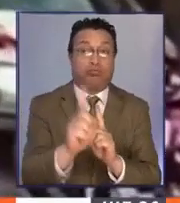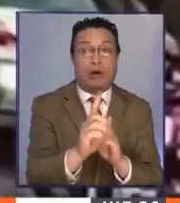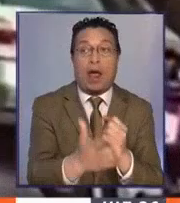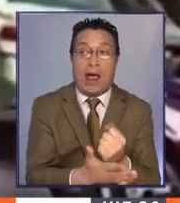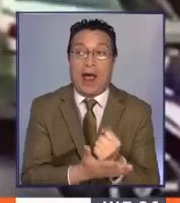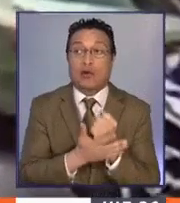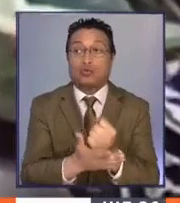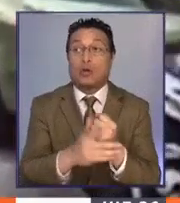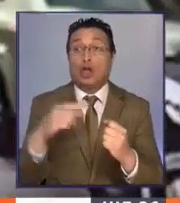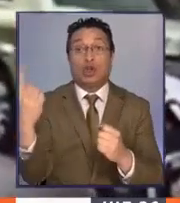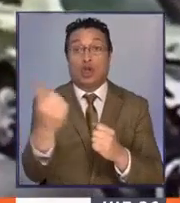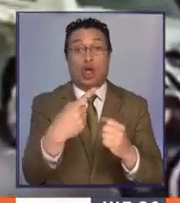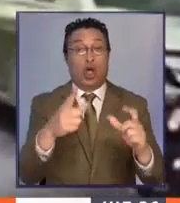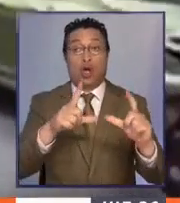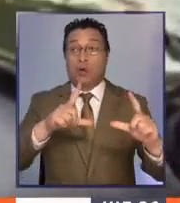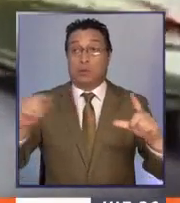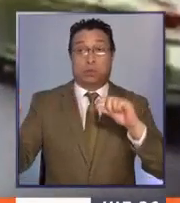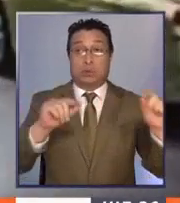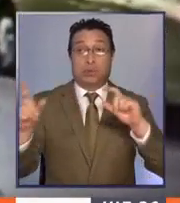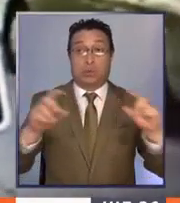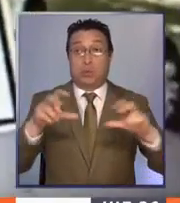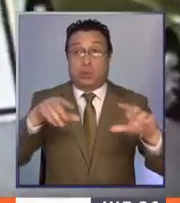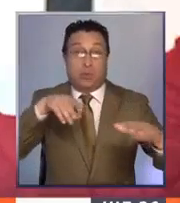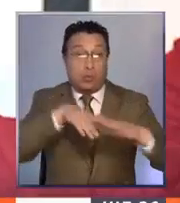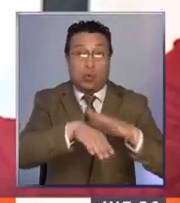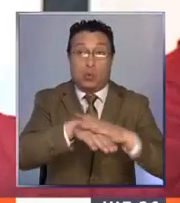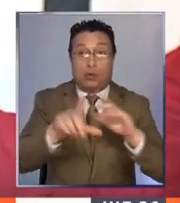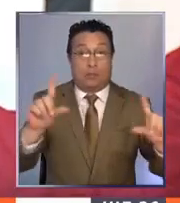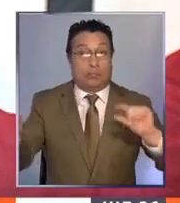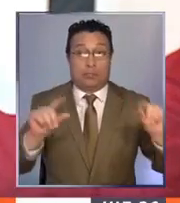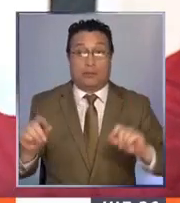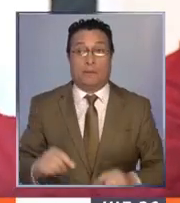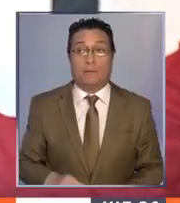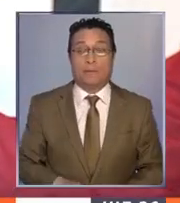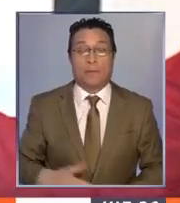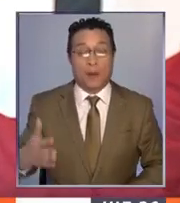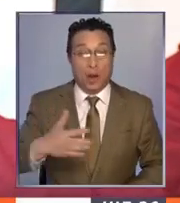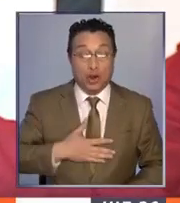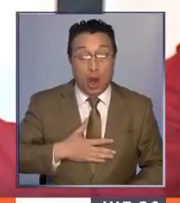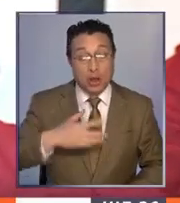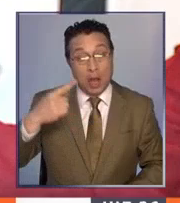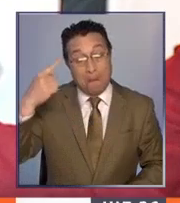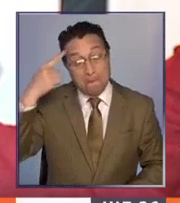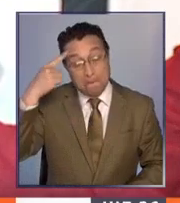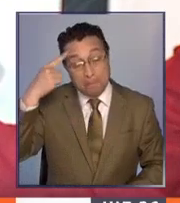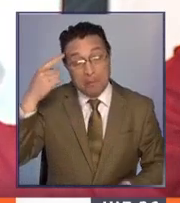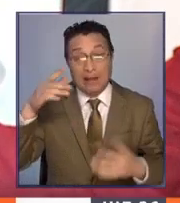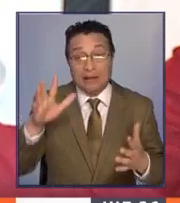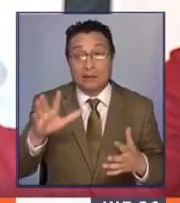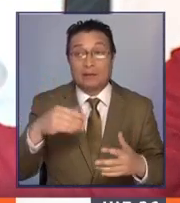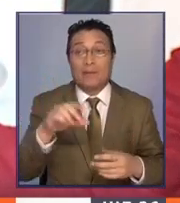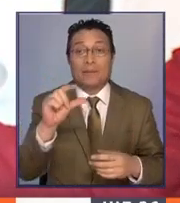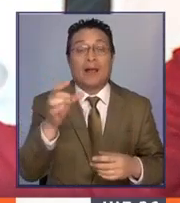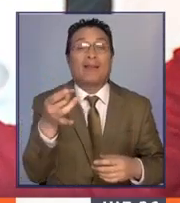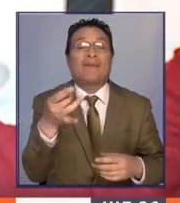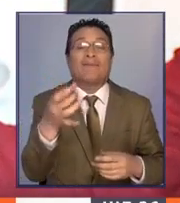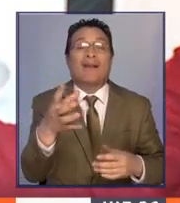estaban cerca se asustan y buscan refugio. Yo pensaba que eran, ¿cuántos se llaman esos balines?